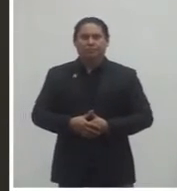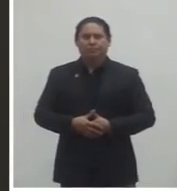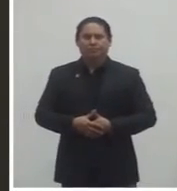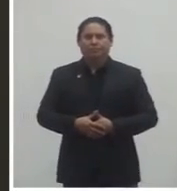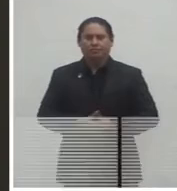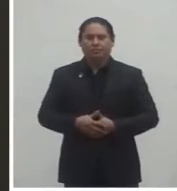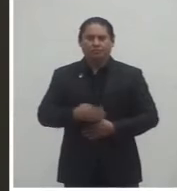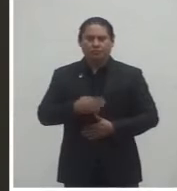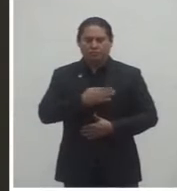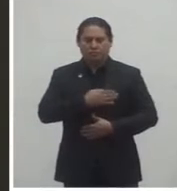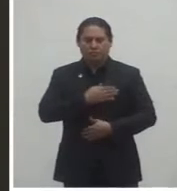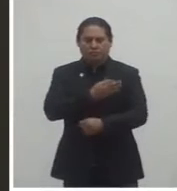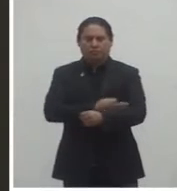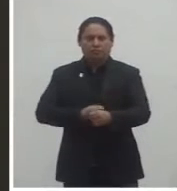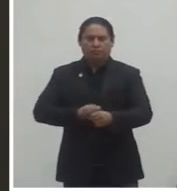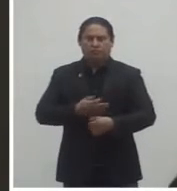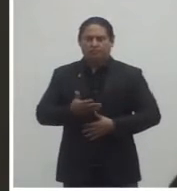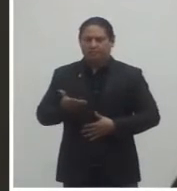Tengan buenas tardes.